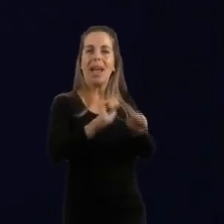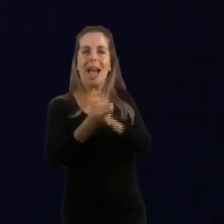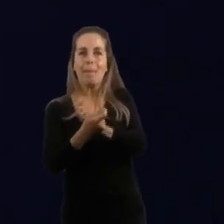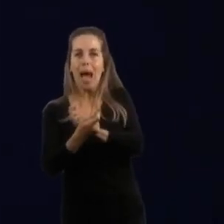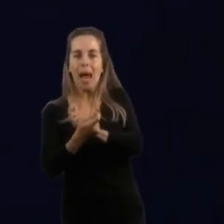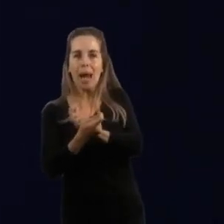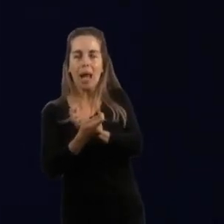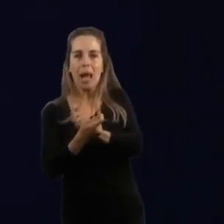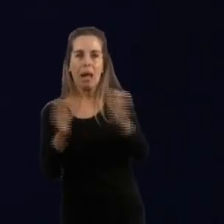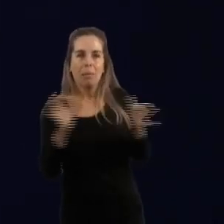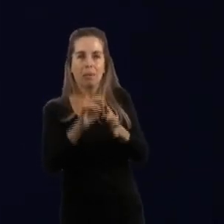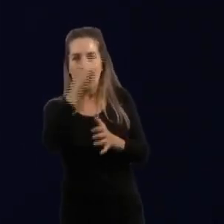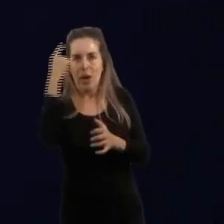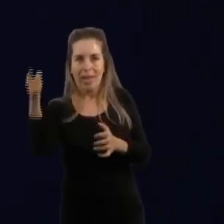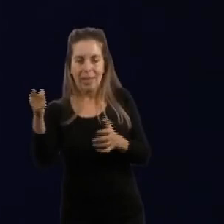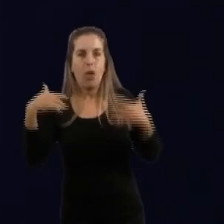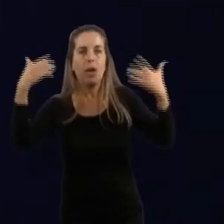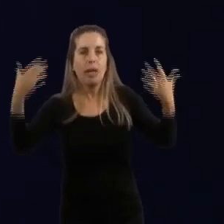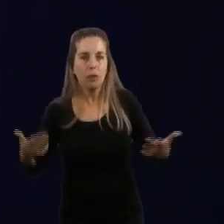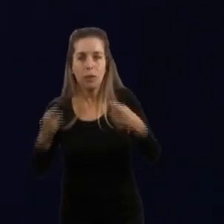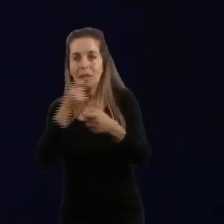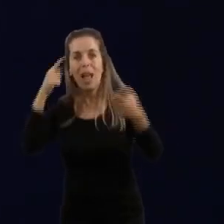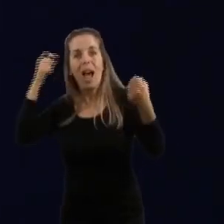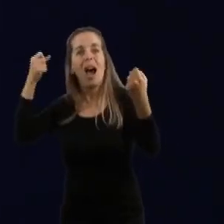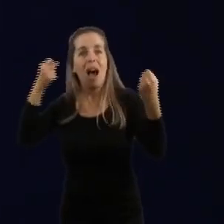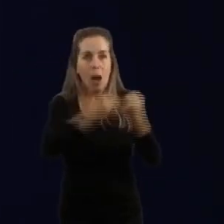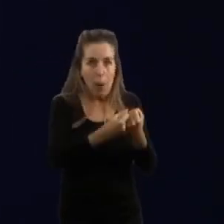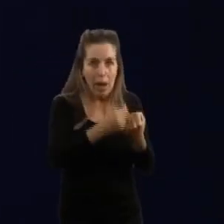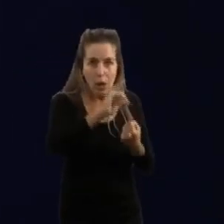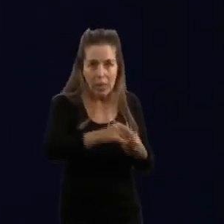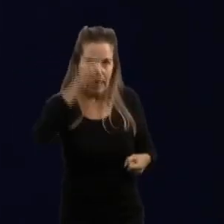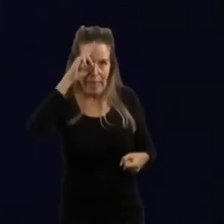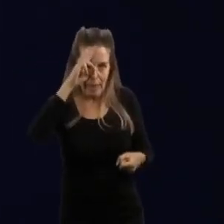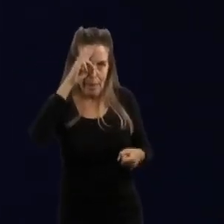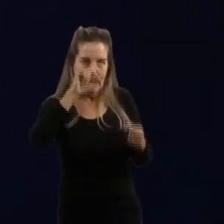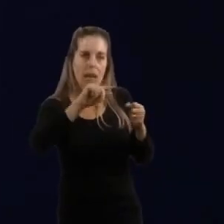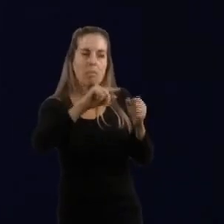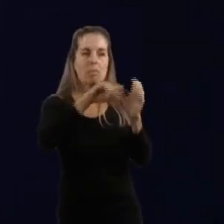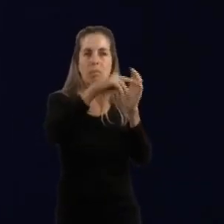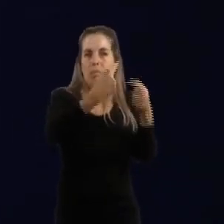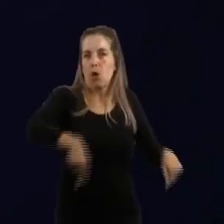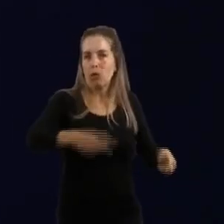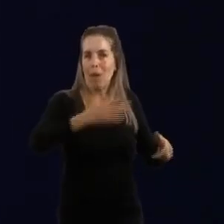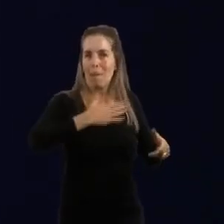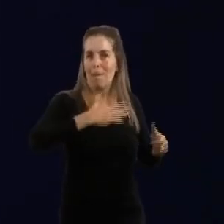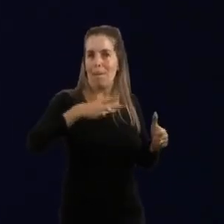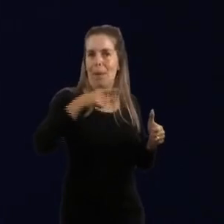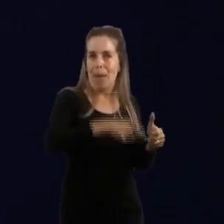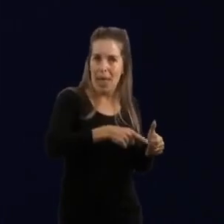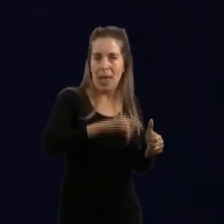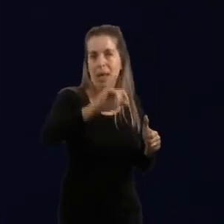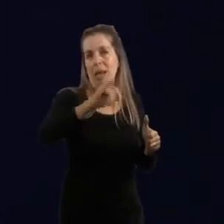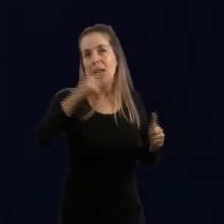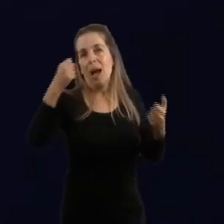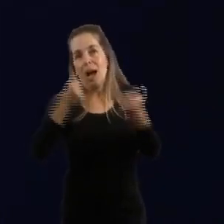estás de acuerdo, o uno está de acuerdo con la inviolabilidad de la propiedad privada, o no, digamos, no tenés grises. O